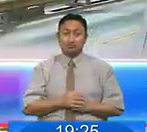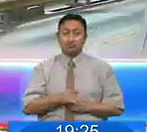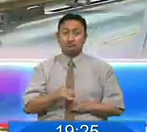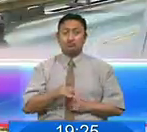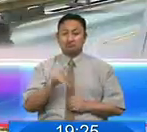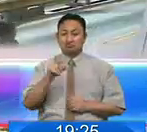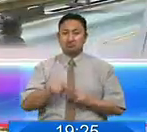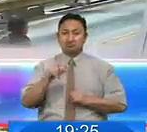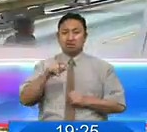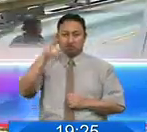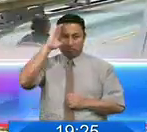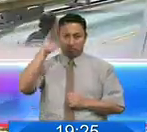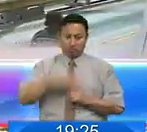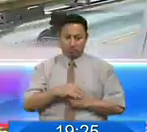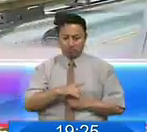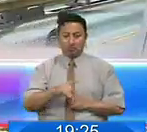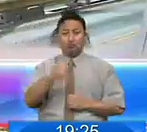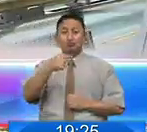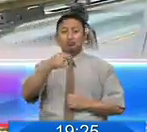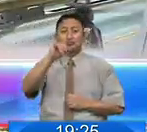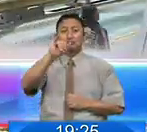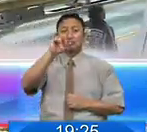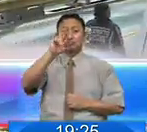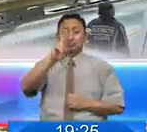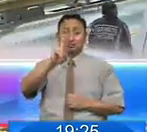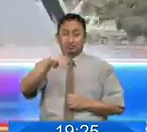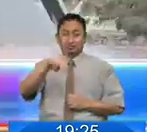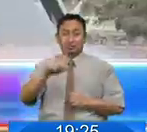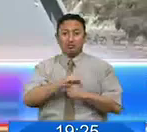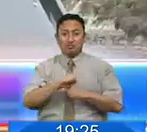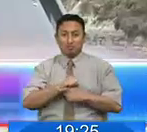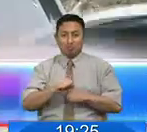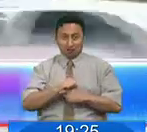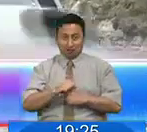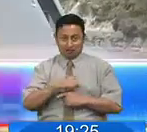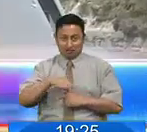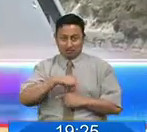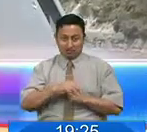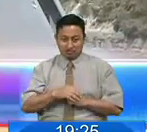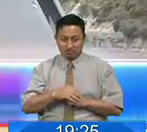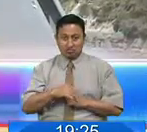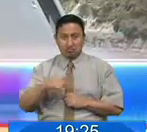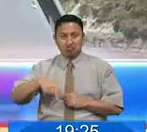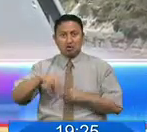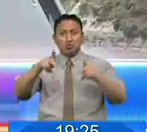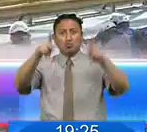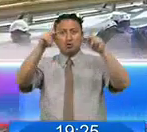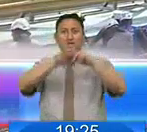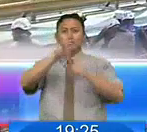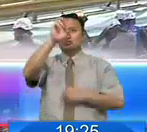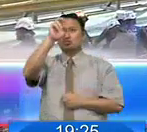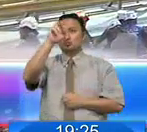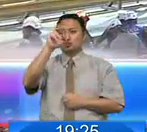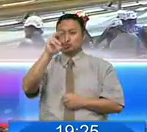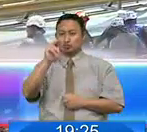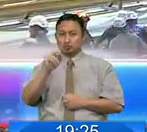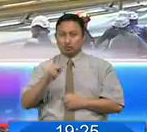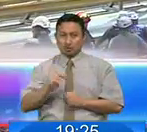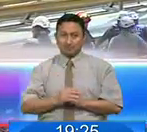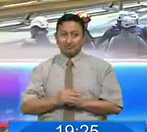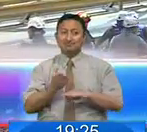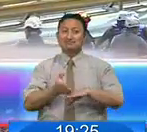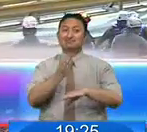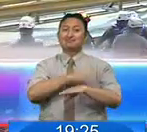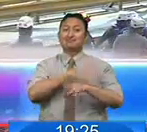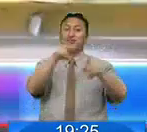abrió paso entre varios uniformados del grupo de intervención y rescate que a media mañana realizaban prácticas de descenso en el puente antiguo